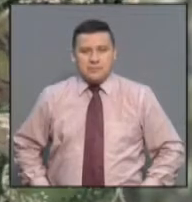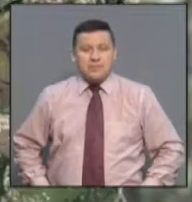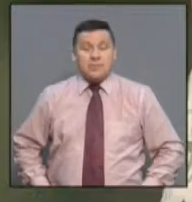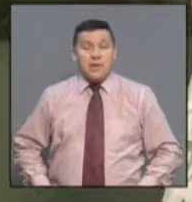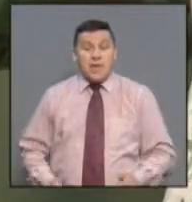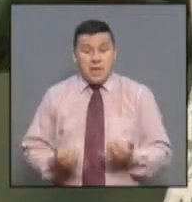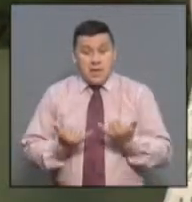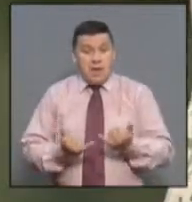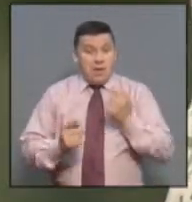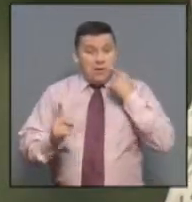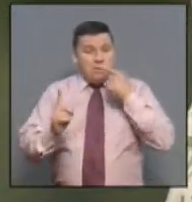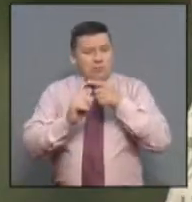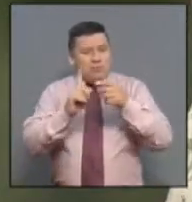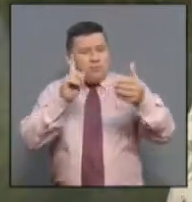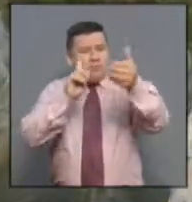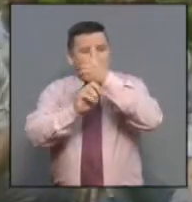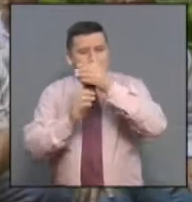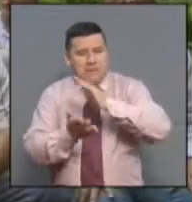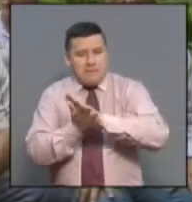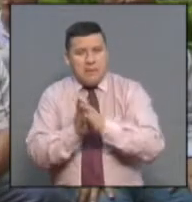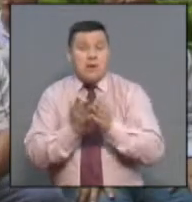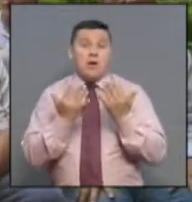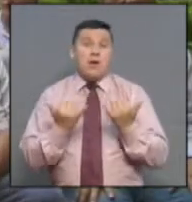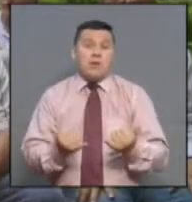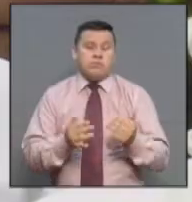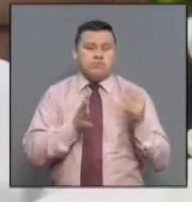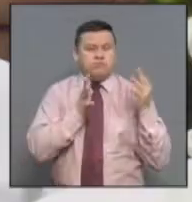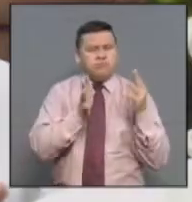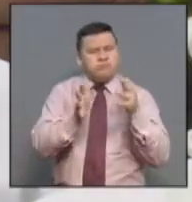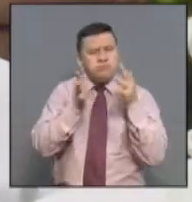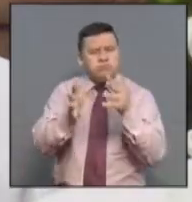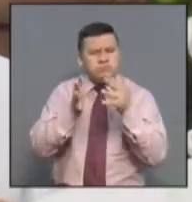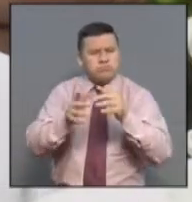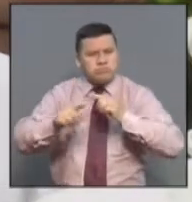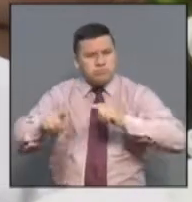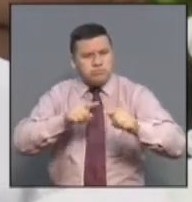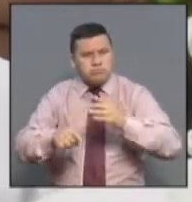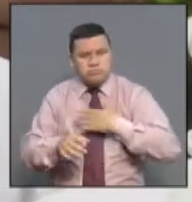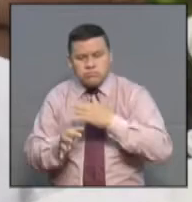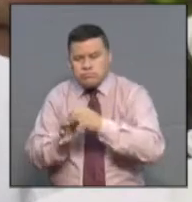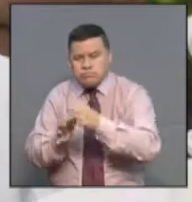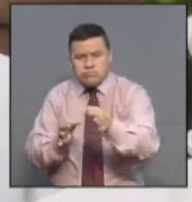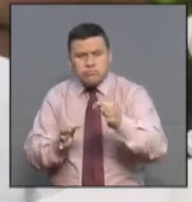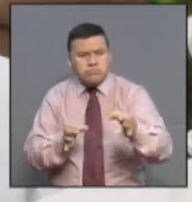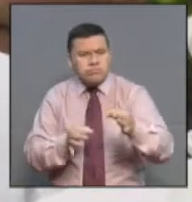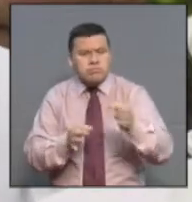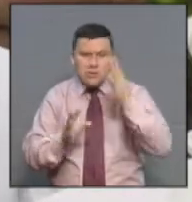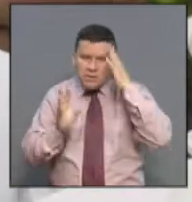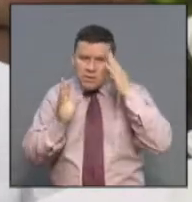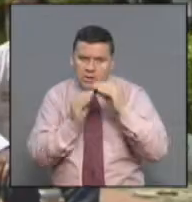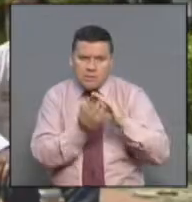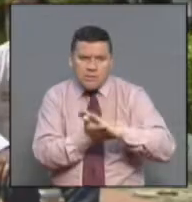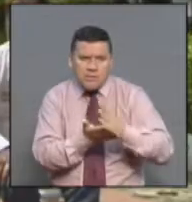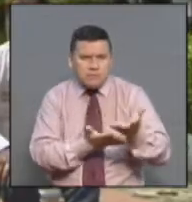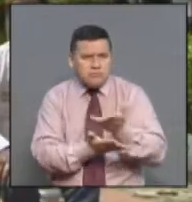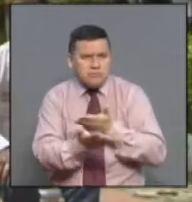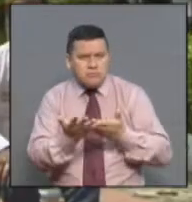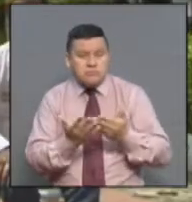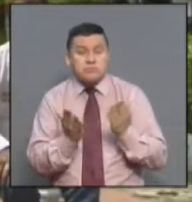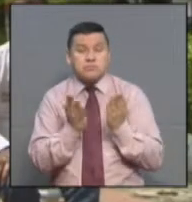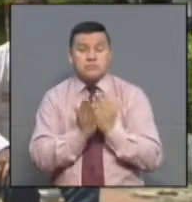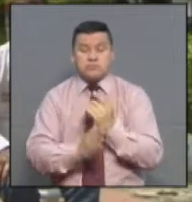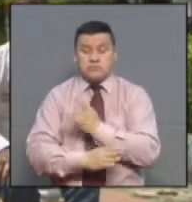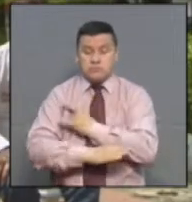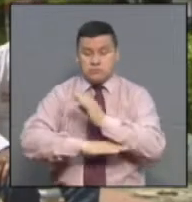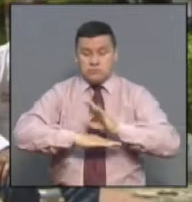Estamos logrando la paz. Ahora nos capacitamos para administrar nuestro municipio en tiempos de reconciliación. La Escuela Superior